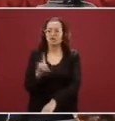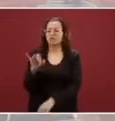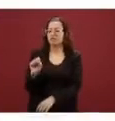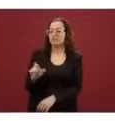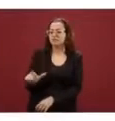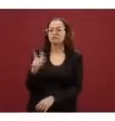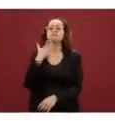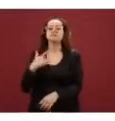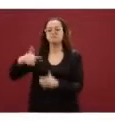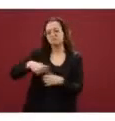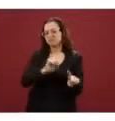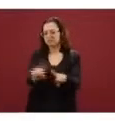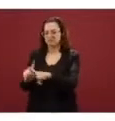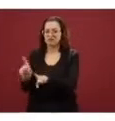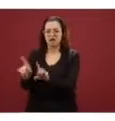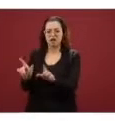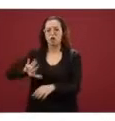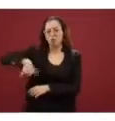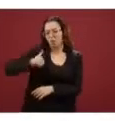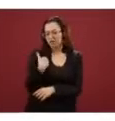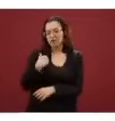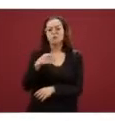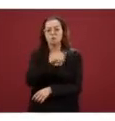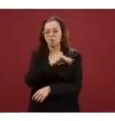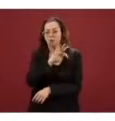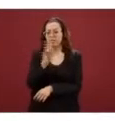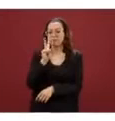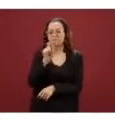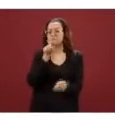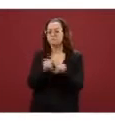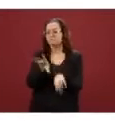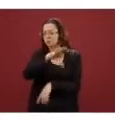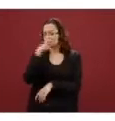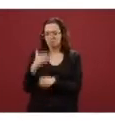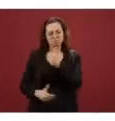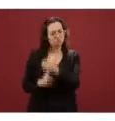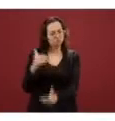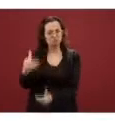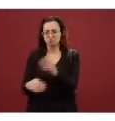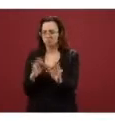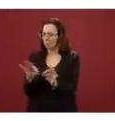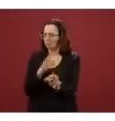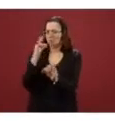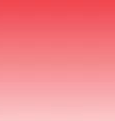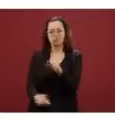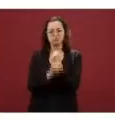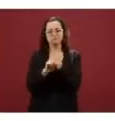a programa. Aquí pueden ver las imágenes ya de esta instalación. Avanza sin contratiempos. La siguiente, por